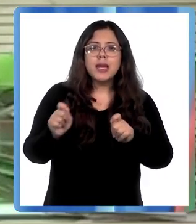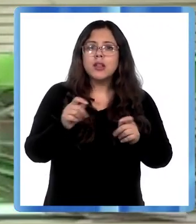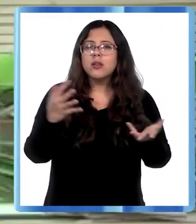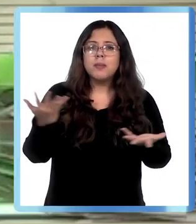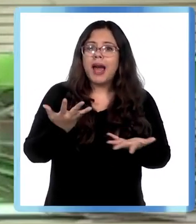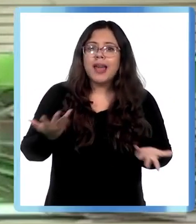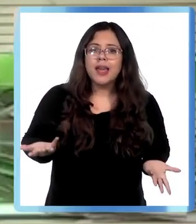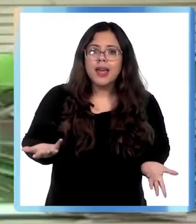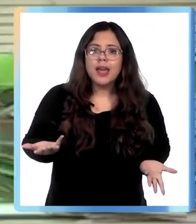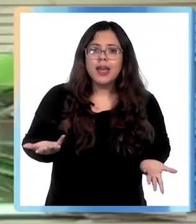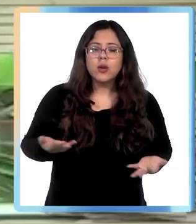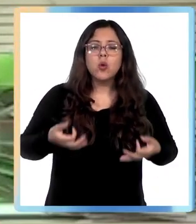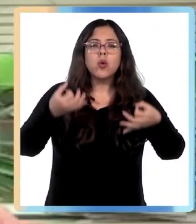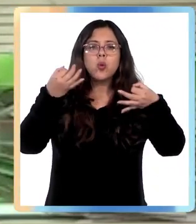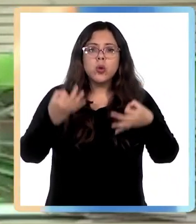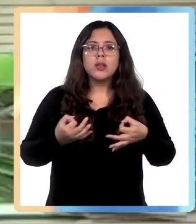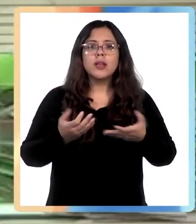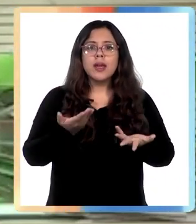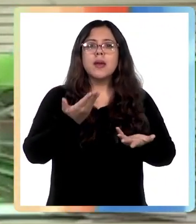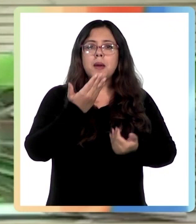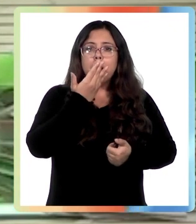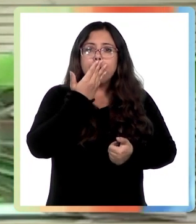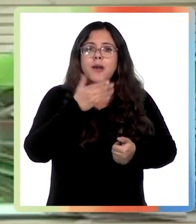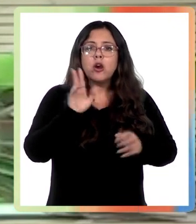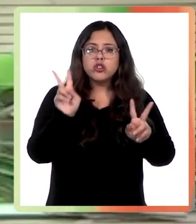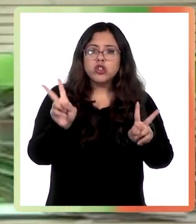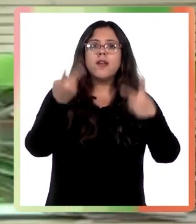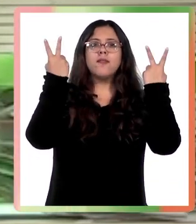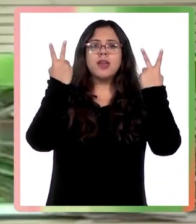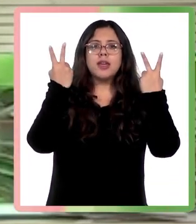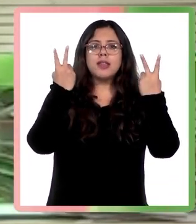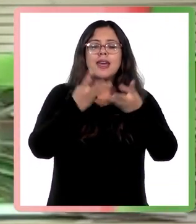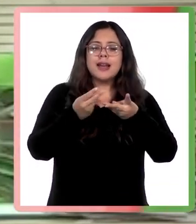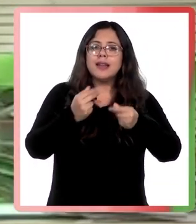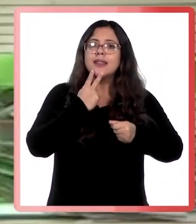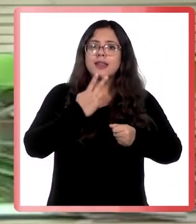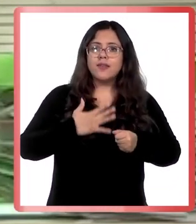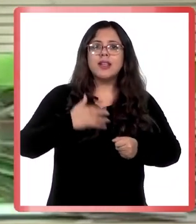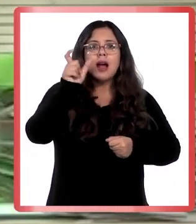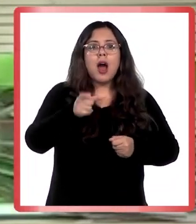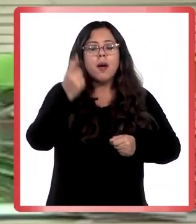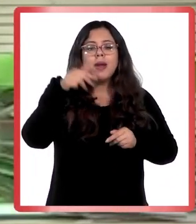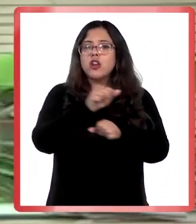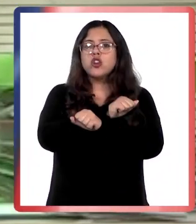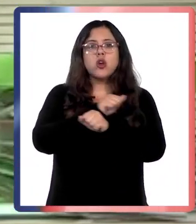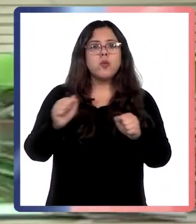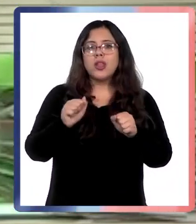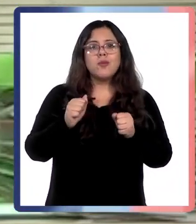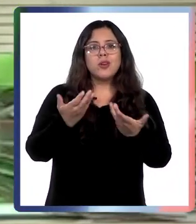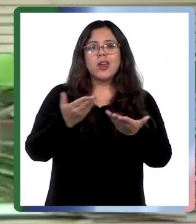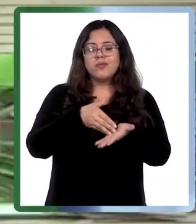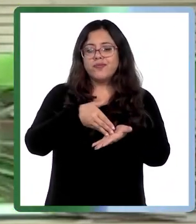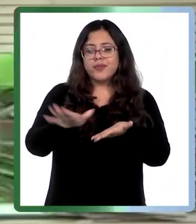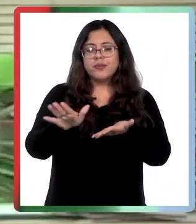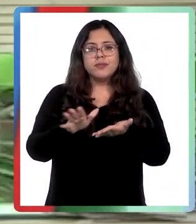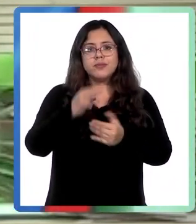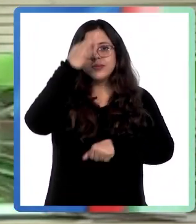con intención de mejorar la sobrevida, la calidad de vida, pero ya no podemos mejorar la